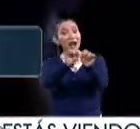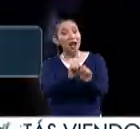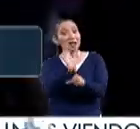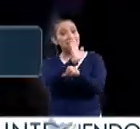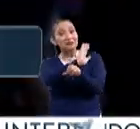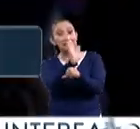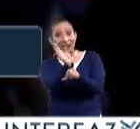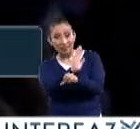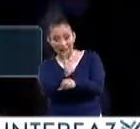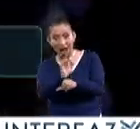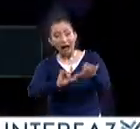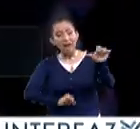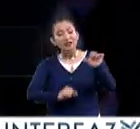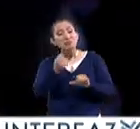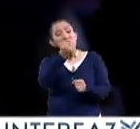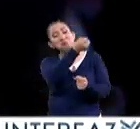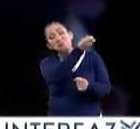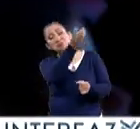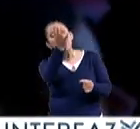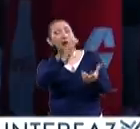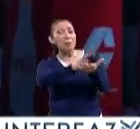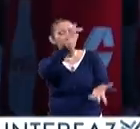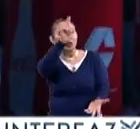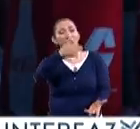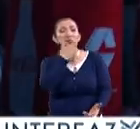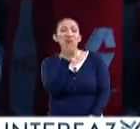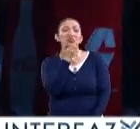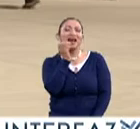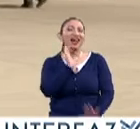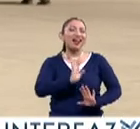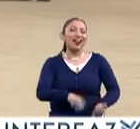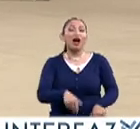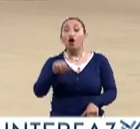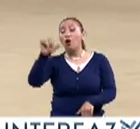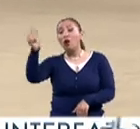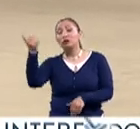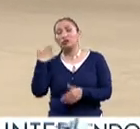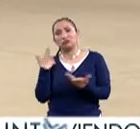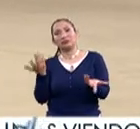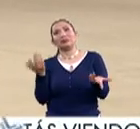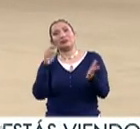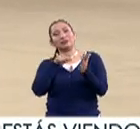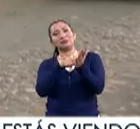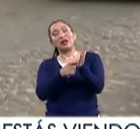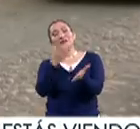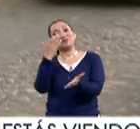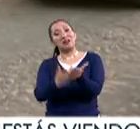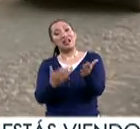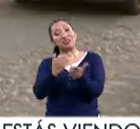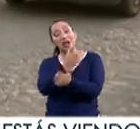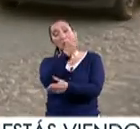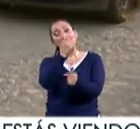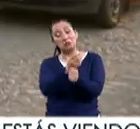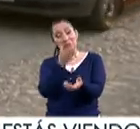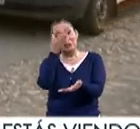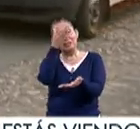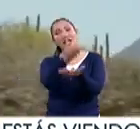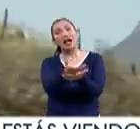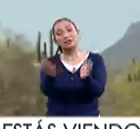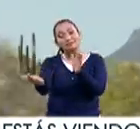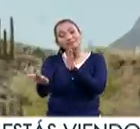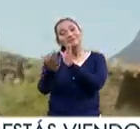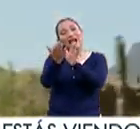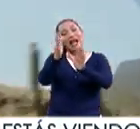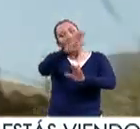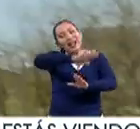cine. Actividad que para muchos podría ser cotidiana, para otros es un reflejo de la falta de oportunidades y